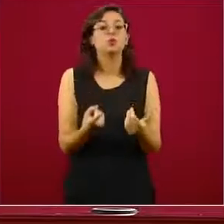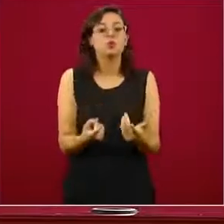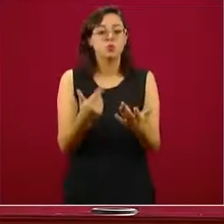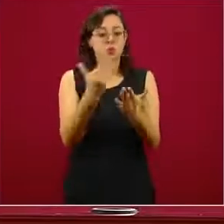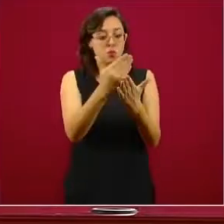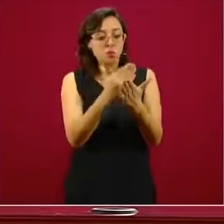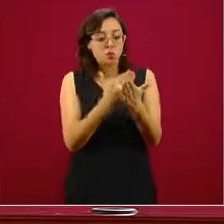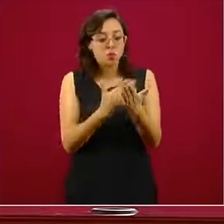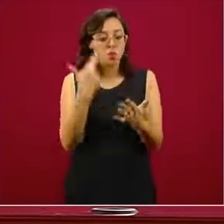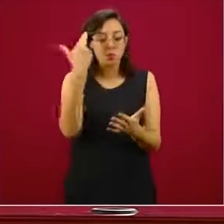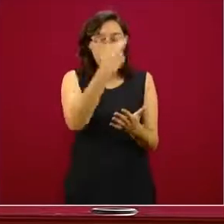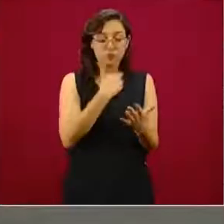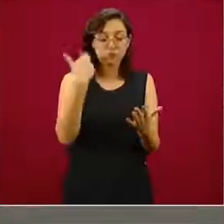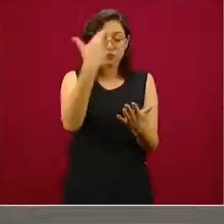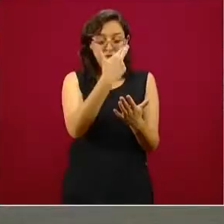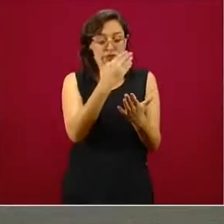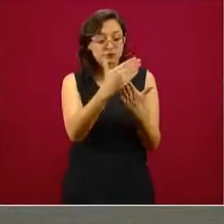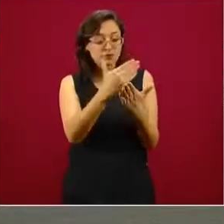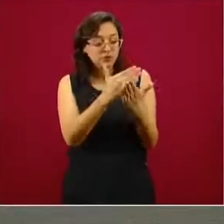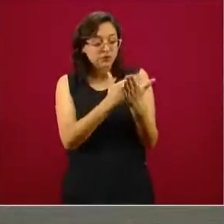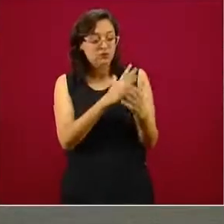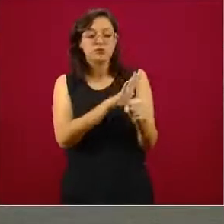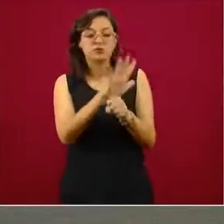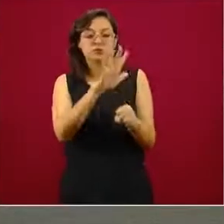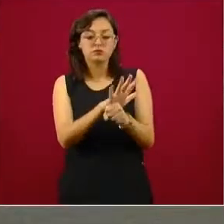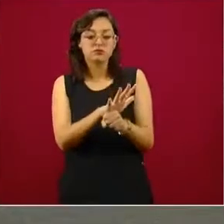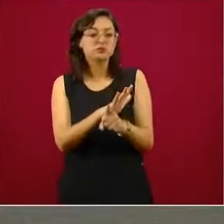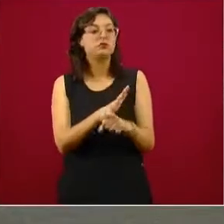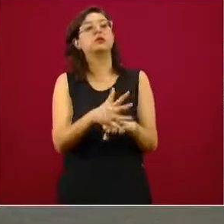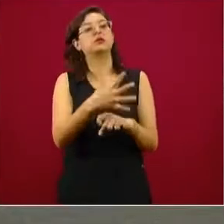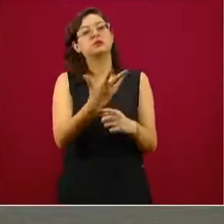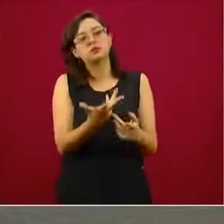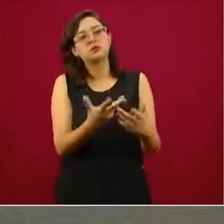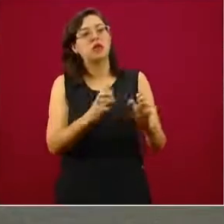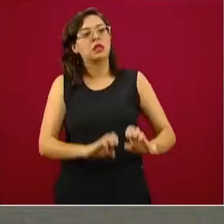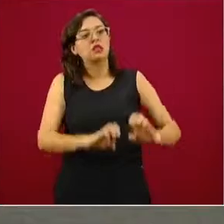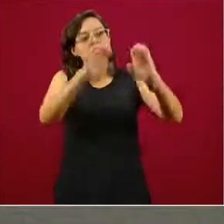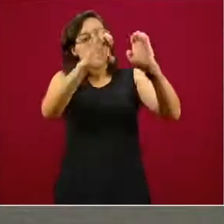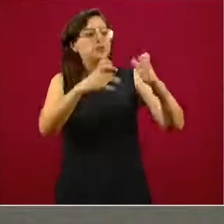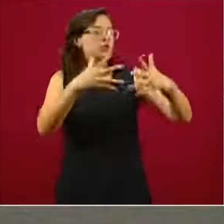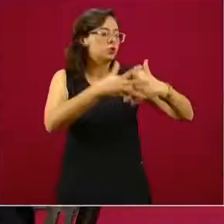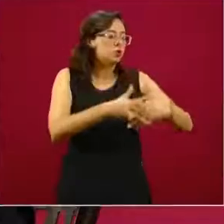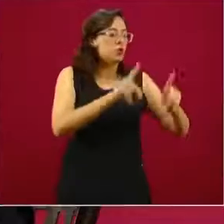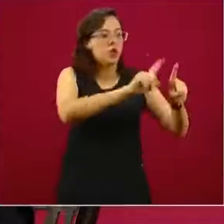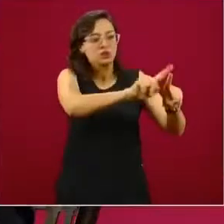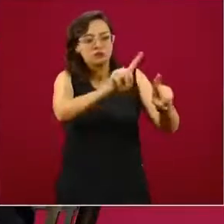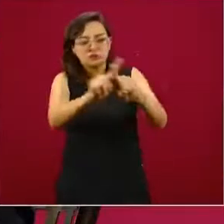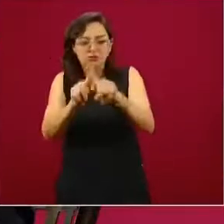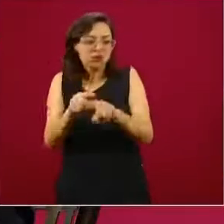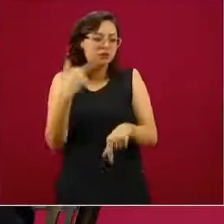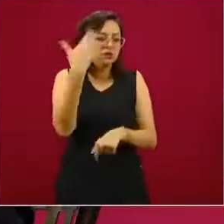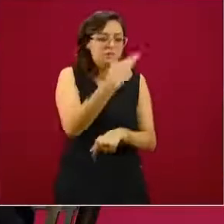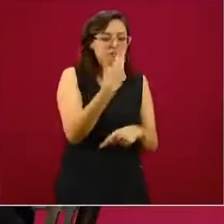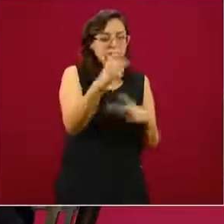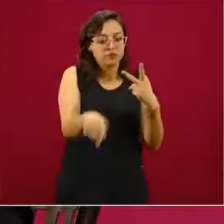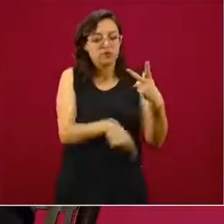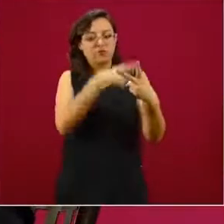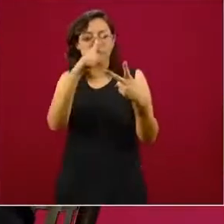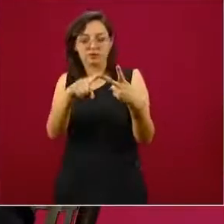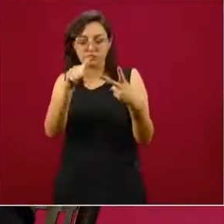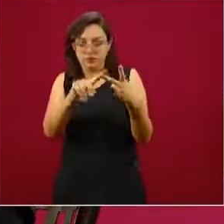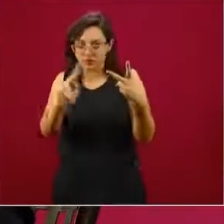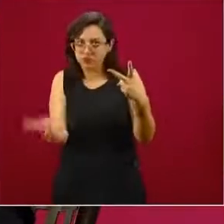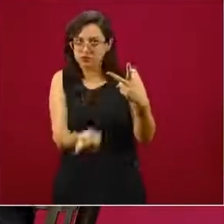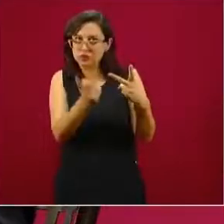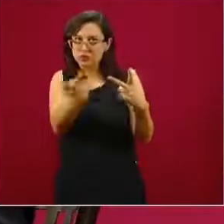es justamente las medidas de ingeniería o estructurales. Y la segunda pregunta tiene que ver con esto. Y déjame leerla